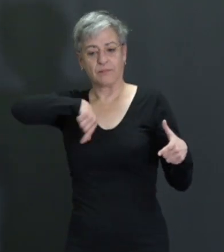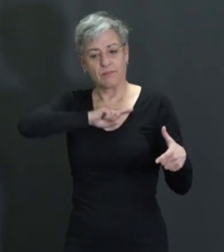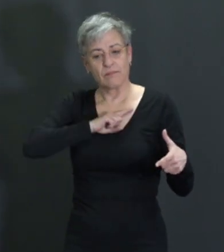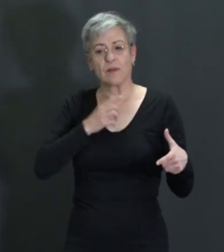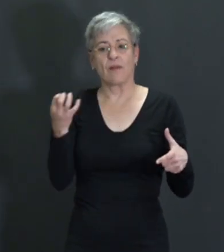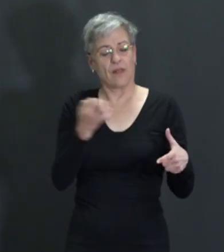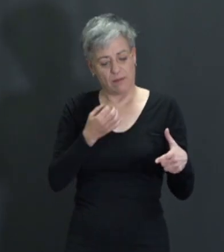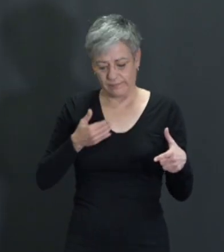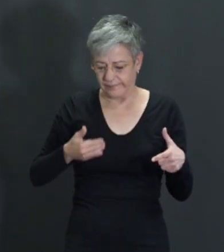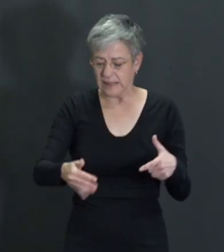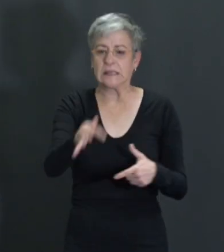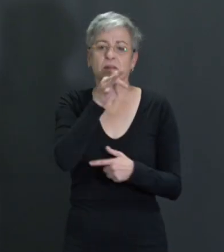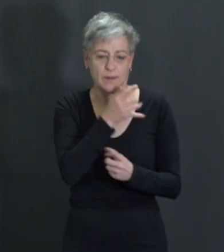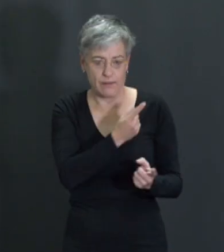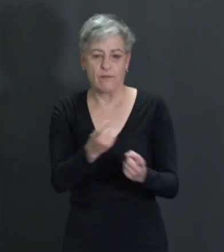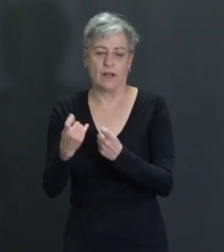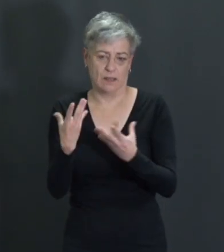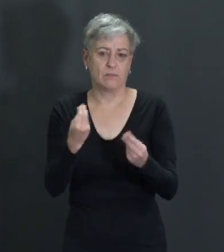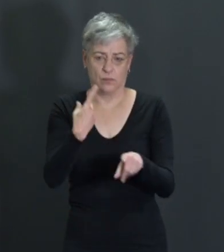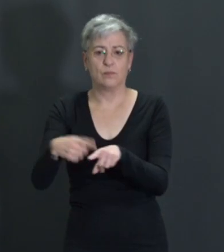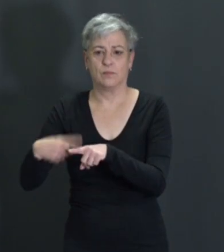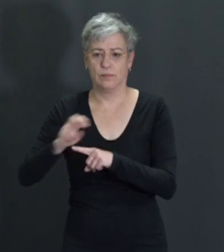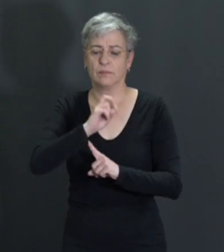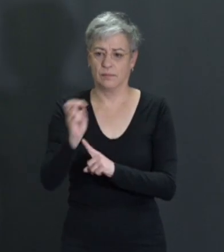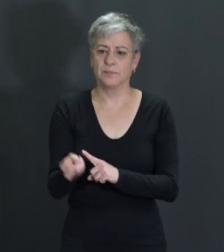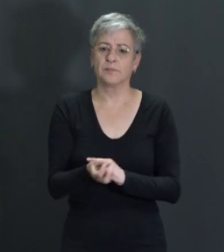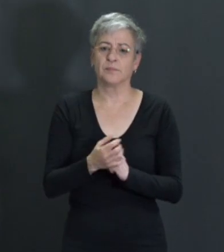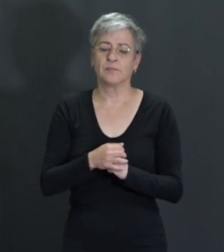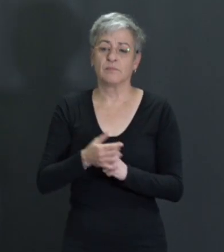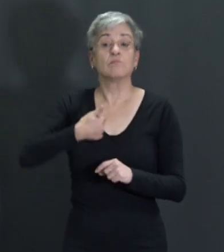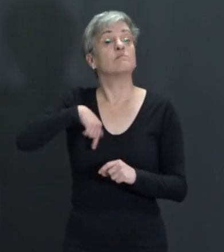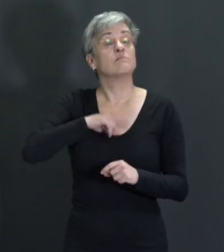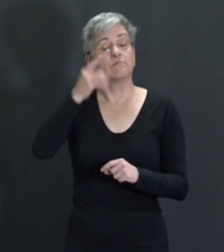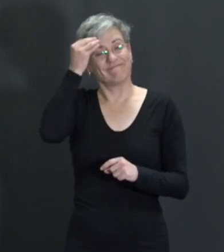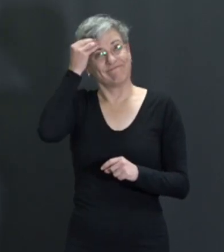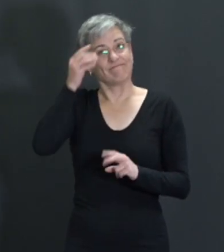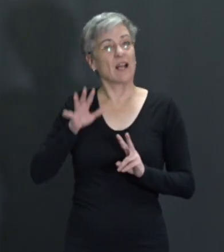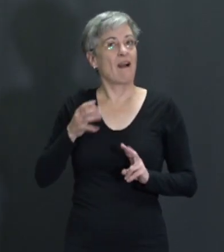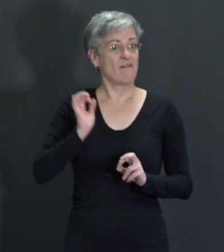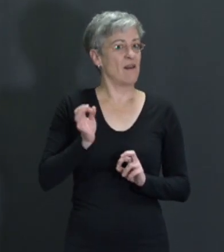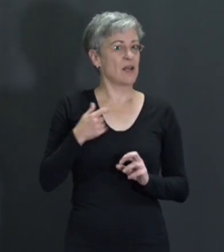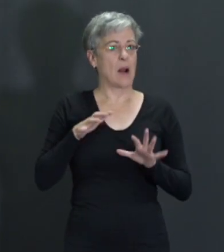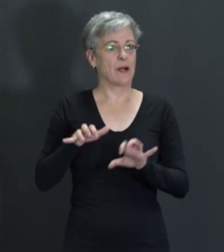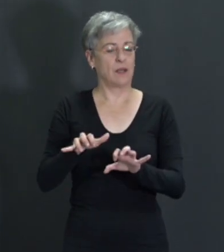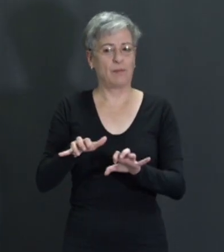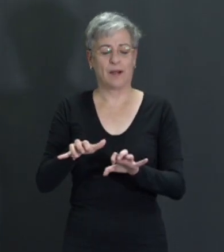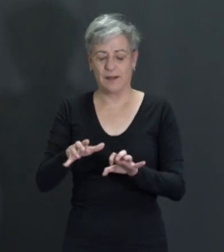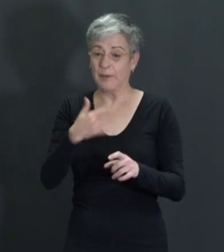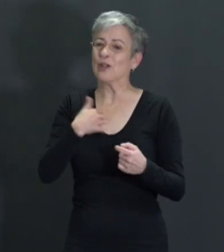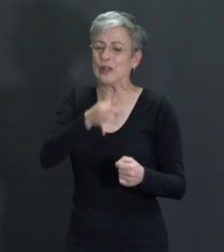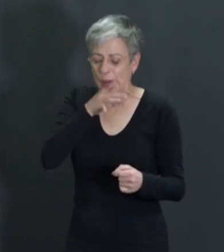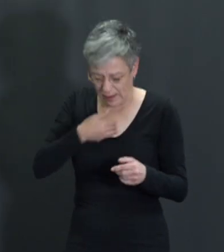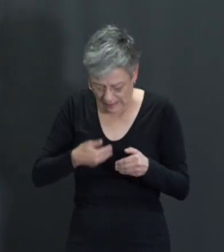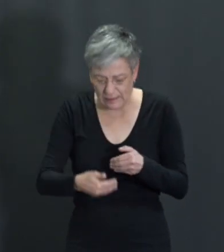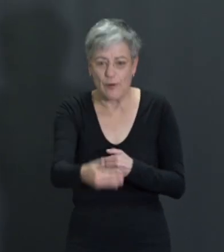muchísimo que hacer en todos estos asuntos, en los que es verdad que hemos aprendido, pero nos queda muchísimo por aprender,